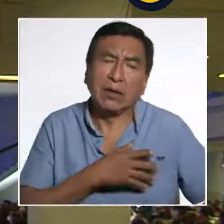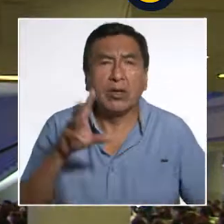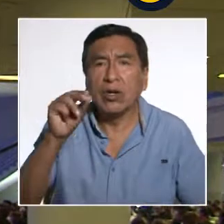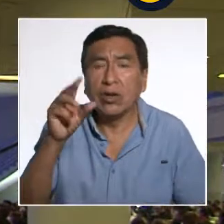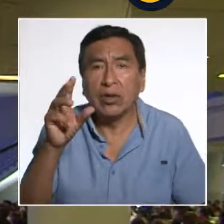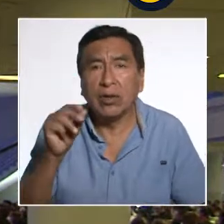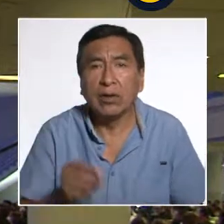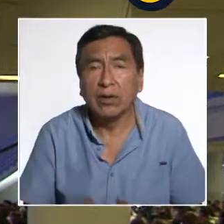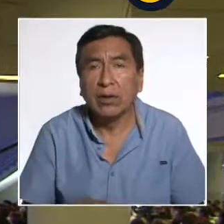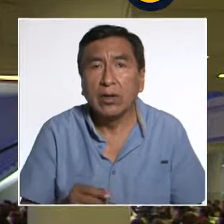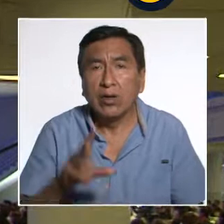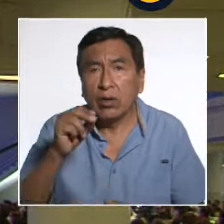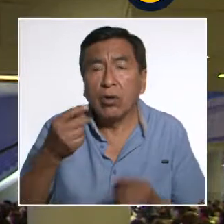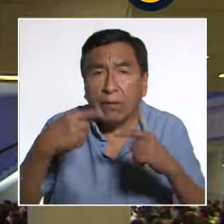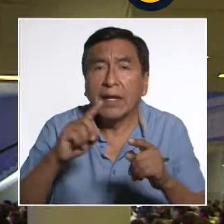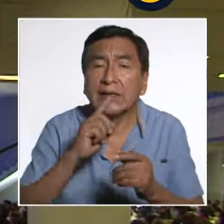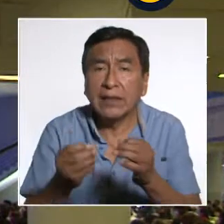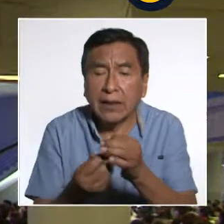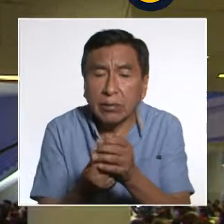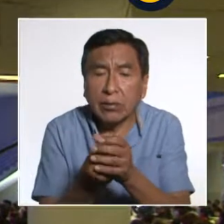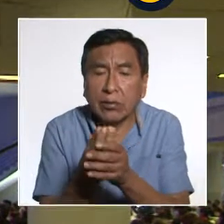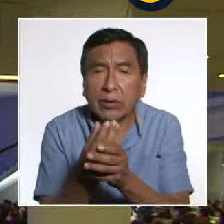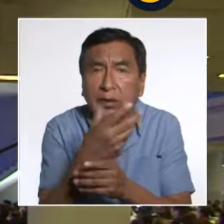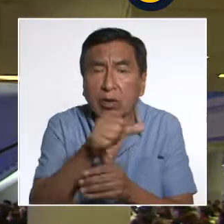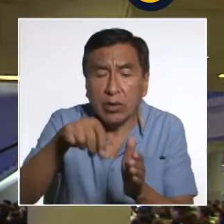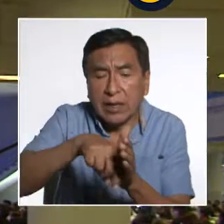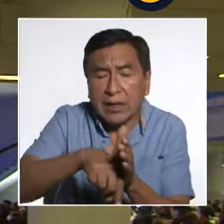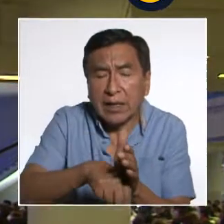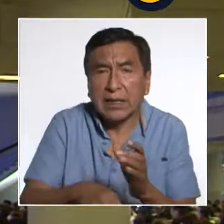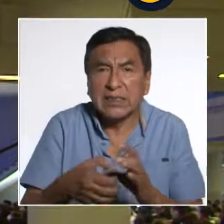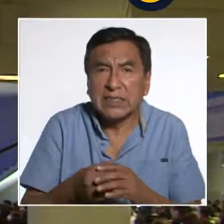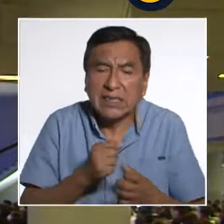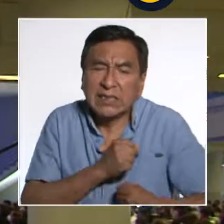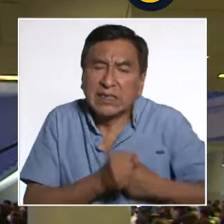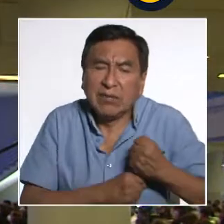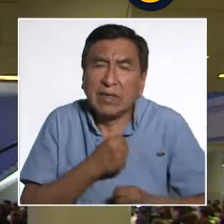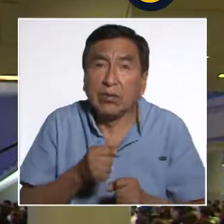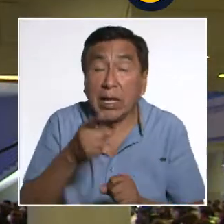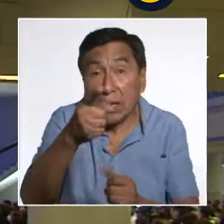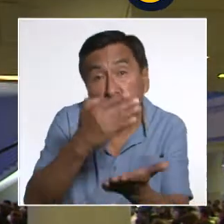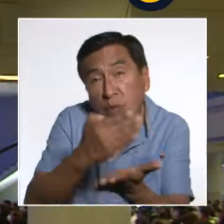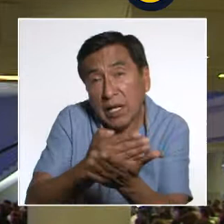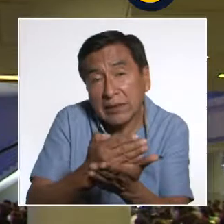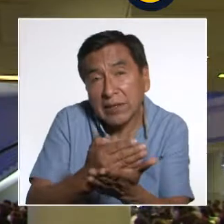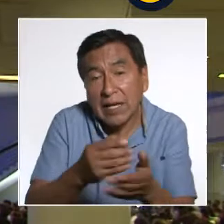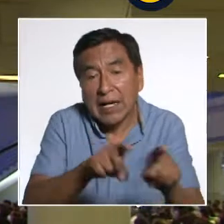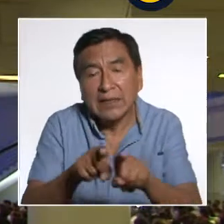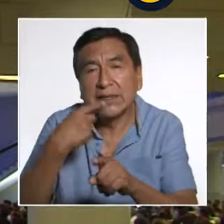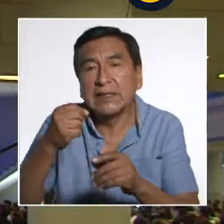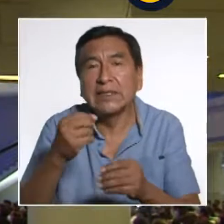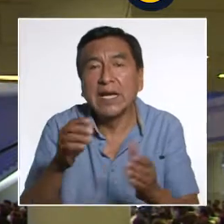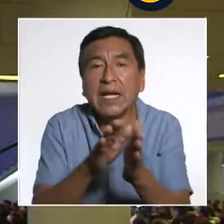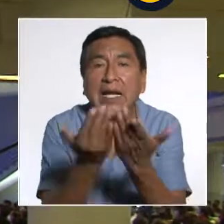que brotando alguna raíz de amargura os estorbe. Así dice el libro de Hebreos,